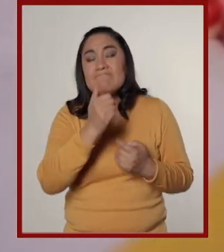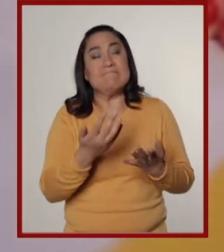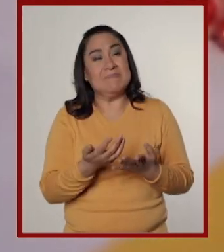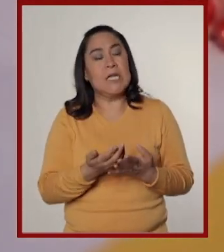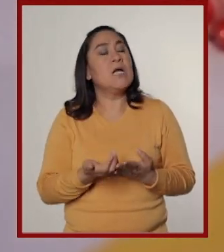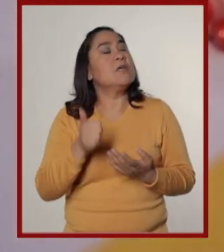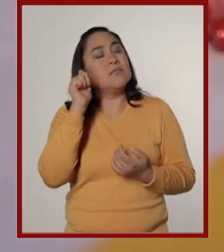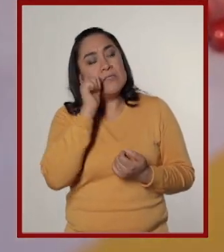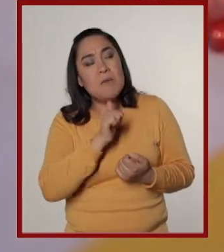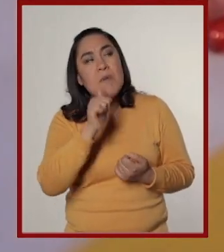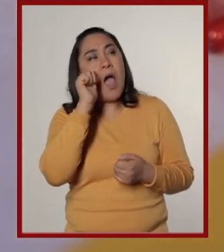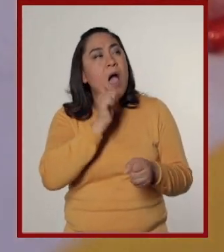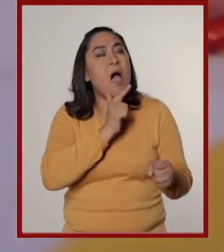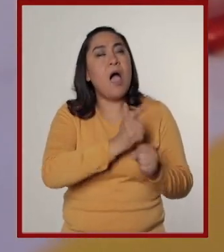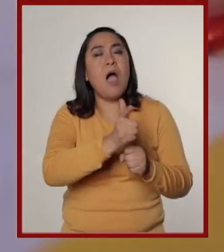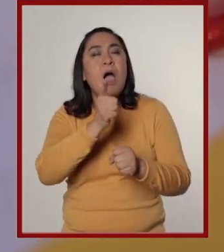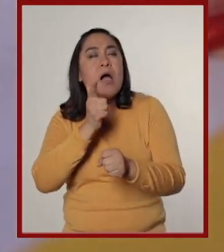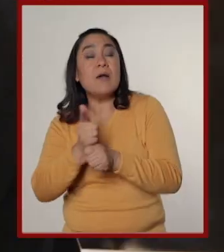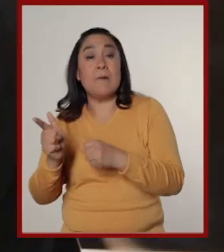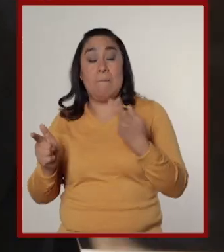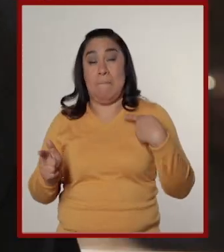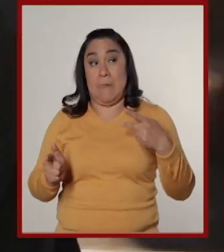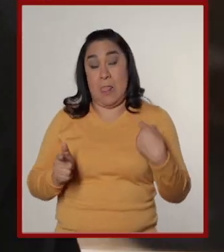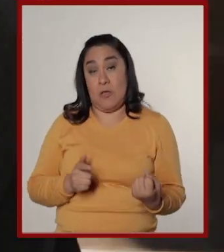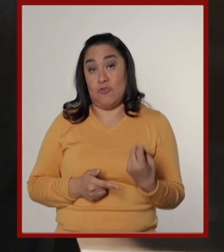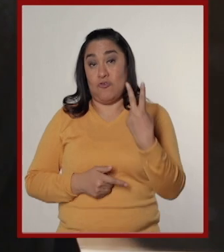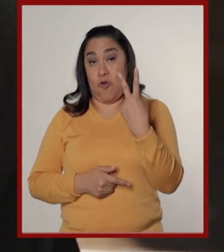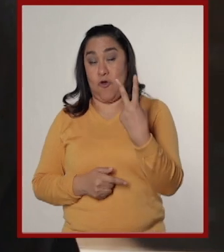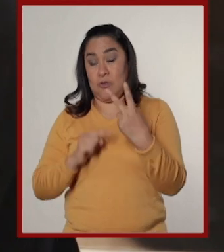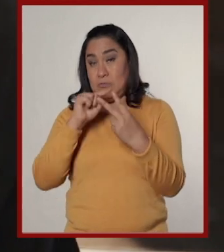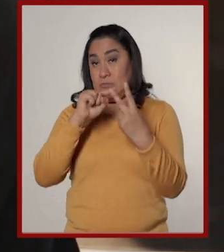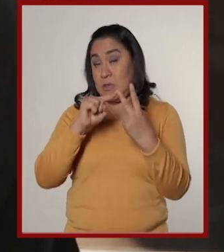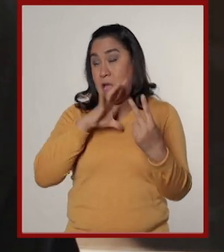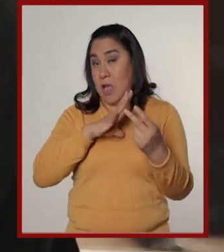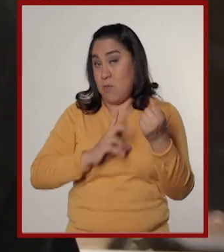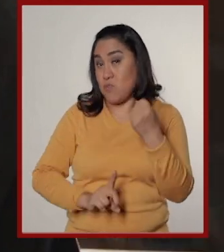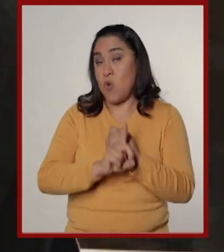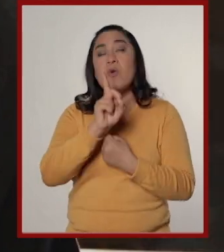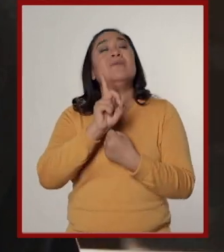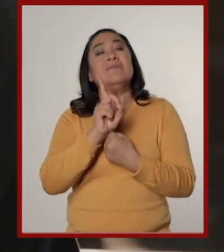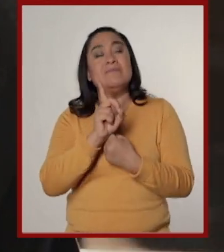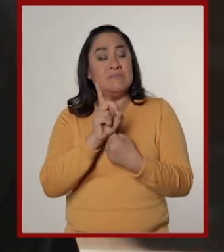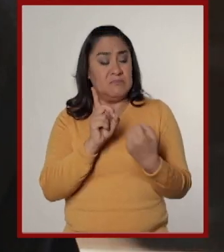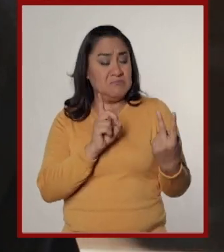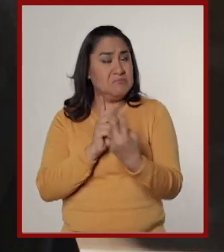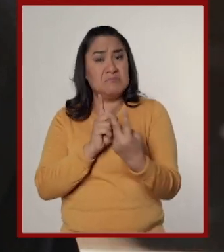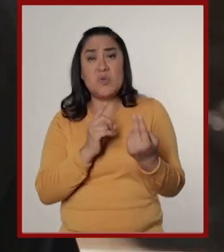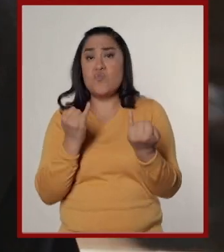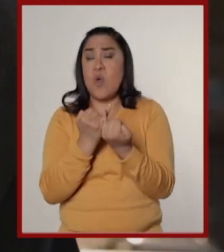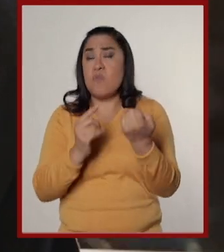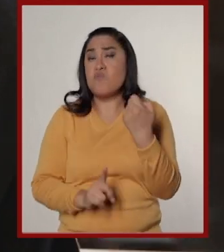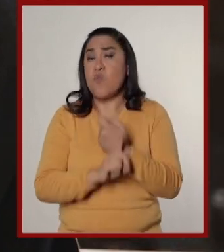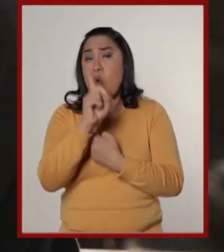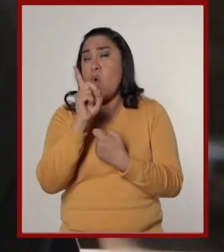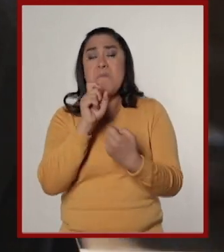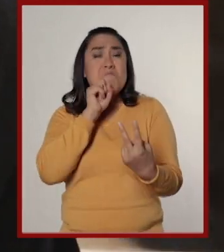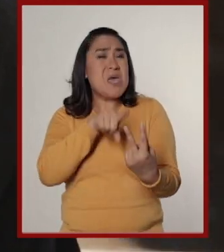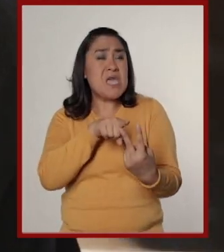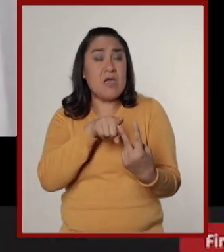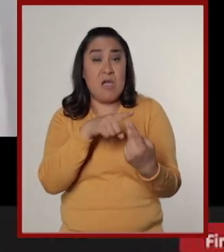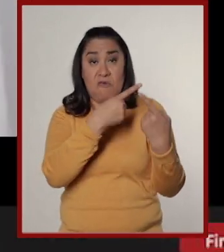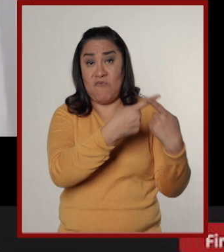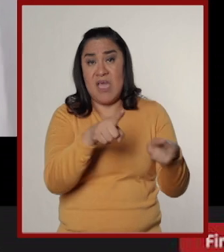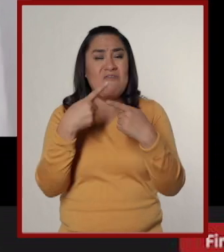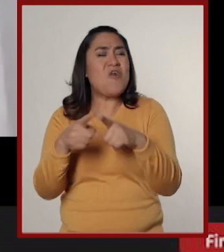manera diferente. Eso es otra cosa, ¿sí? Entonces, como tienen el mismo problema, las soluciones son muy parecidas, las necesidades son muy